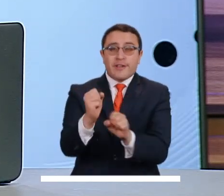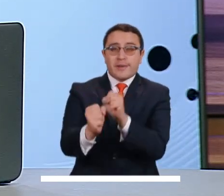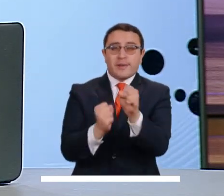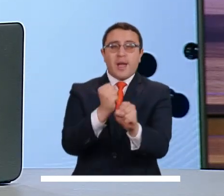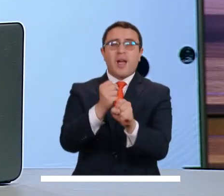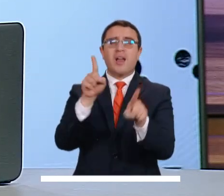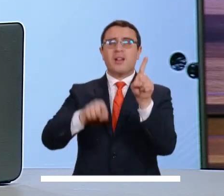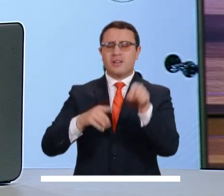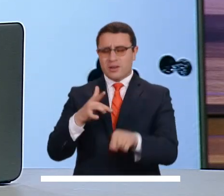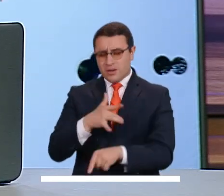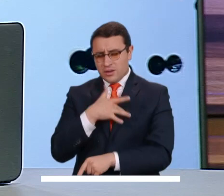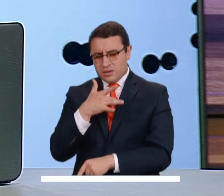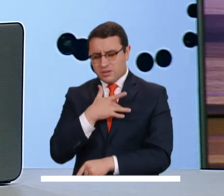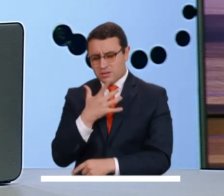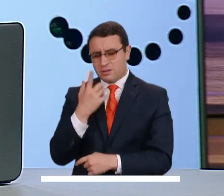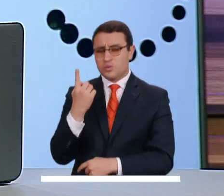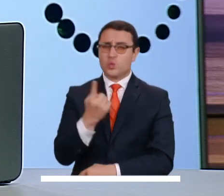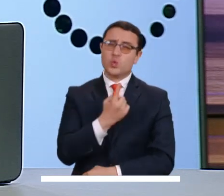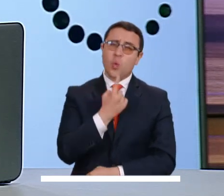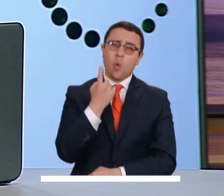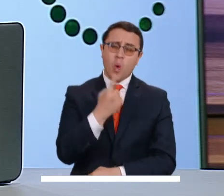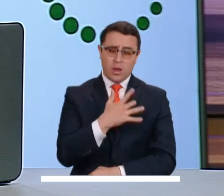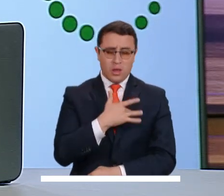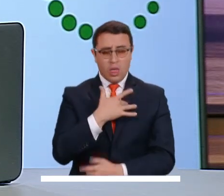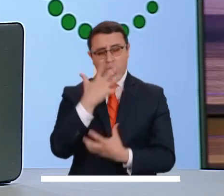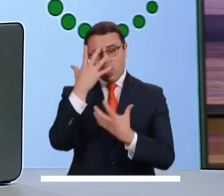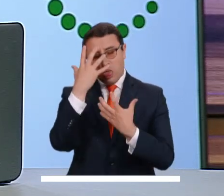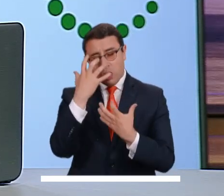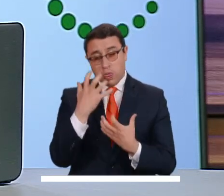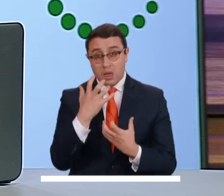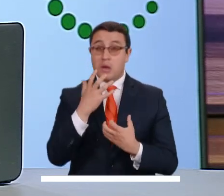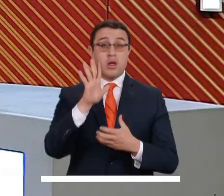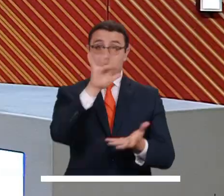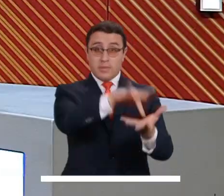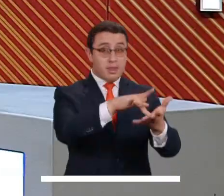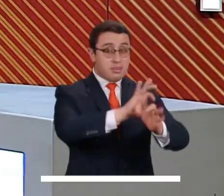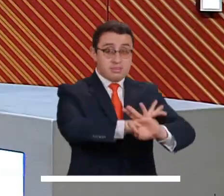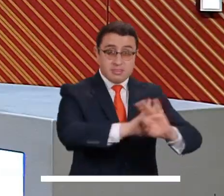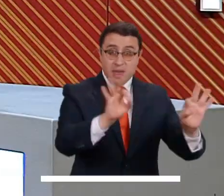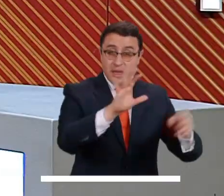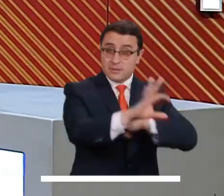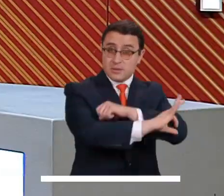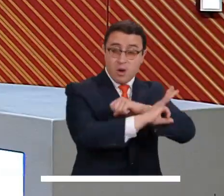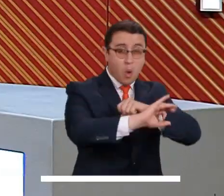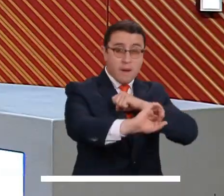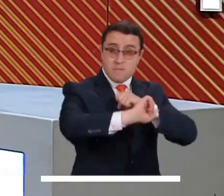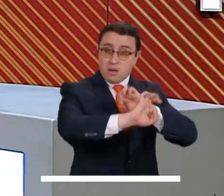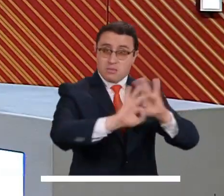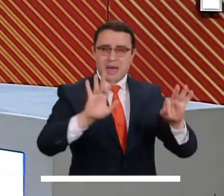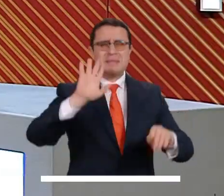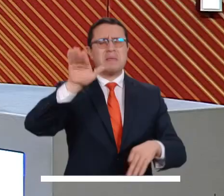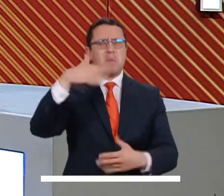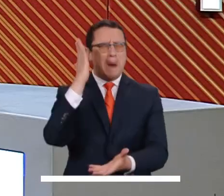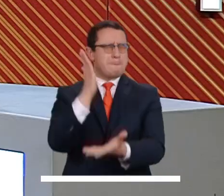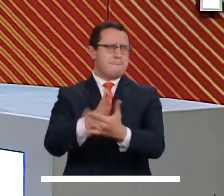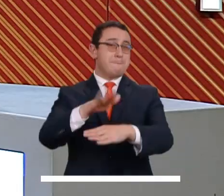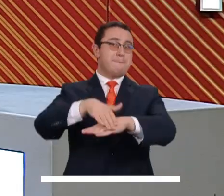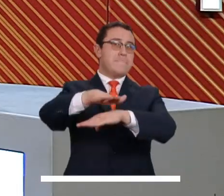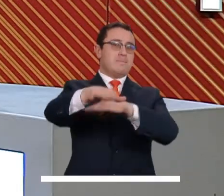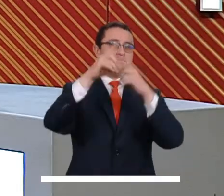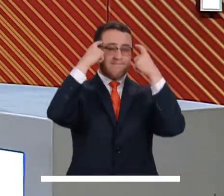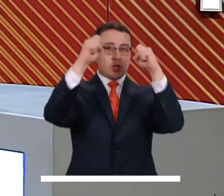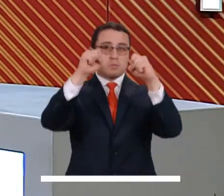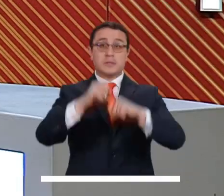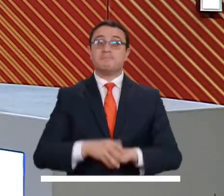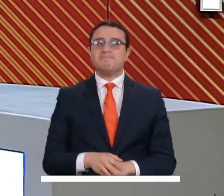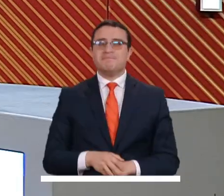depresión que, sin ayuda profesional, pueden generar consecuencias preocupantes. Julio Ernesto Velázquez nos cuenta cuáles son las recomendaciones